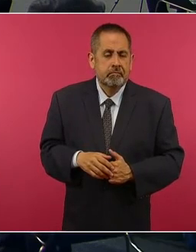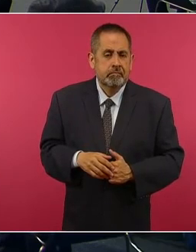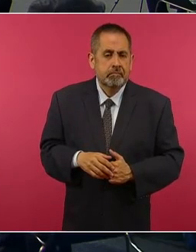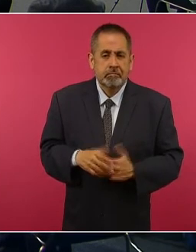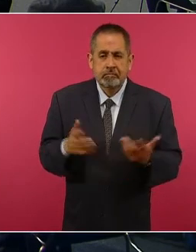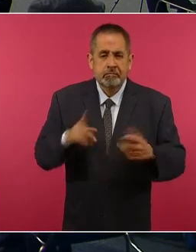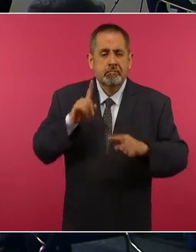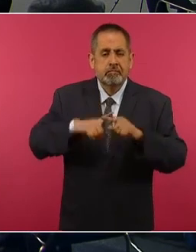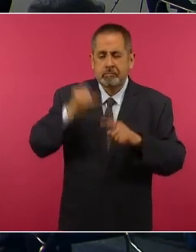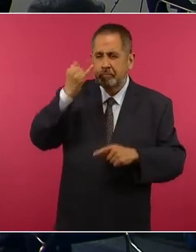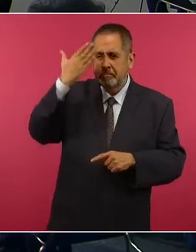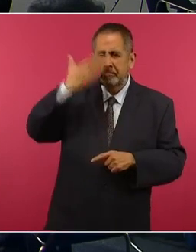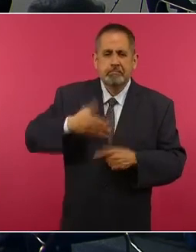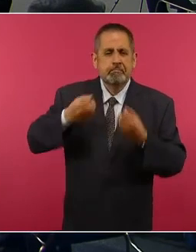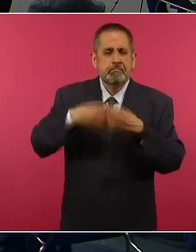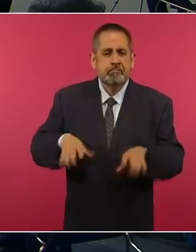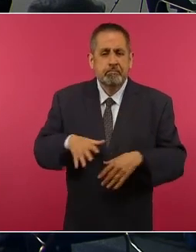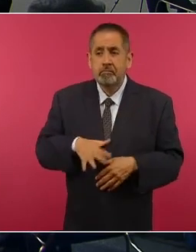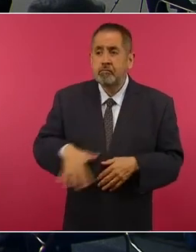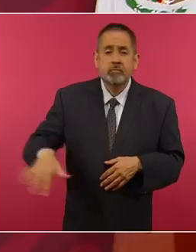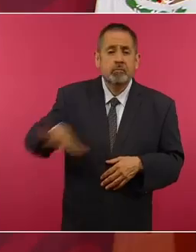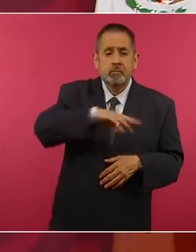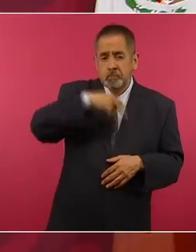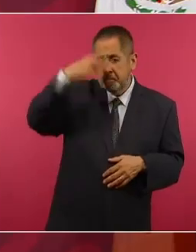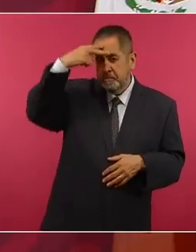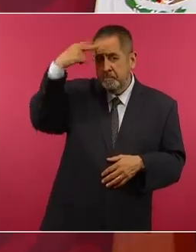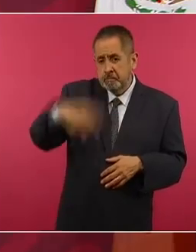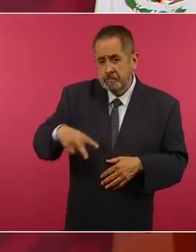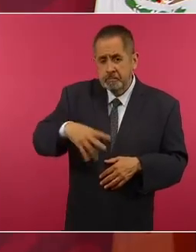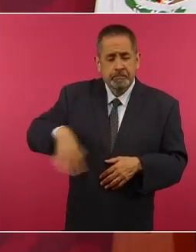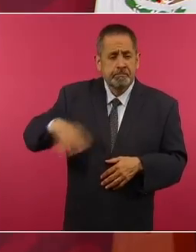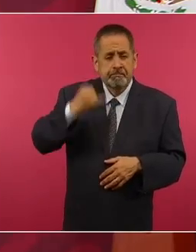No, es México,